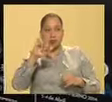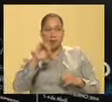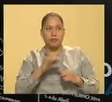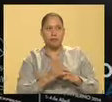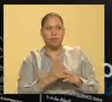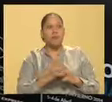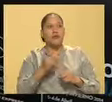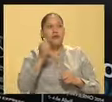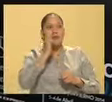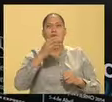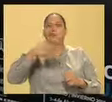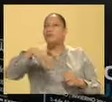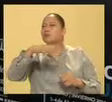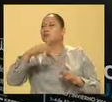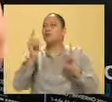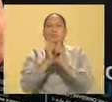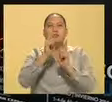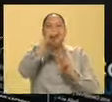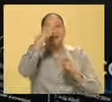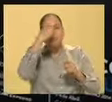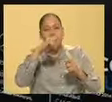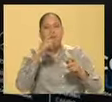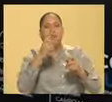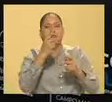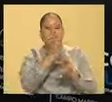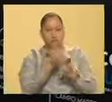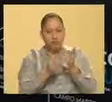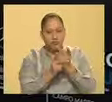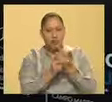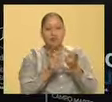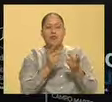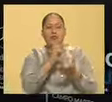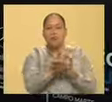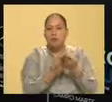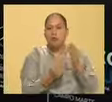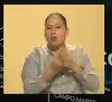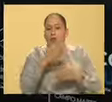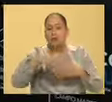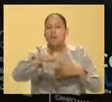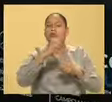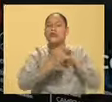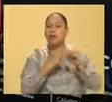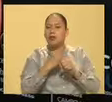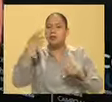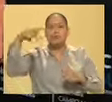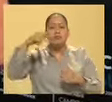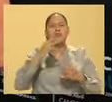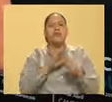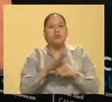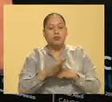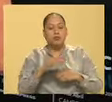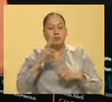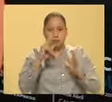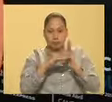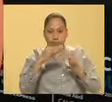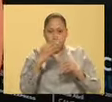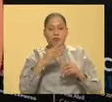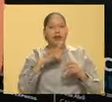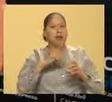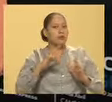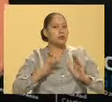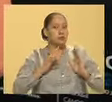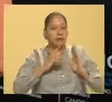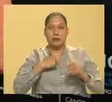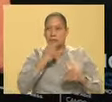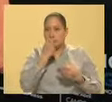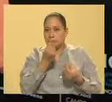siempre te buscan para distintos proyectos. ¿Cuáles son los proyectos para este año de Macario Jiménez? Pues en este año tenemos una gran sorpresa